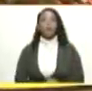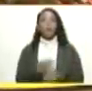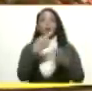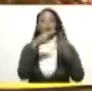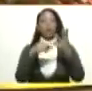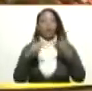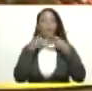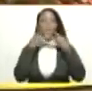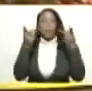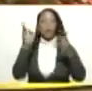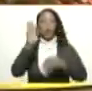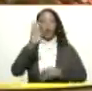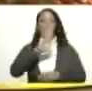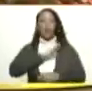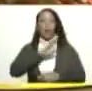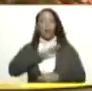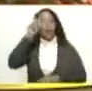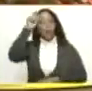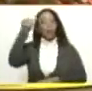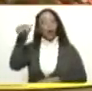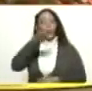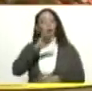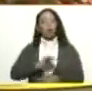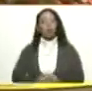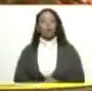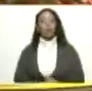Recursos públicos